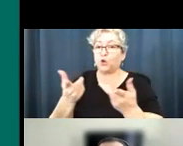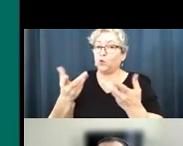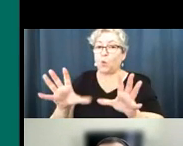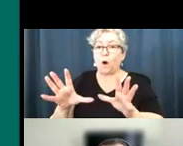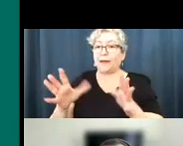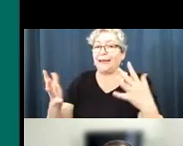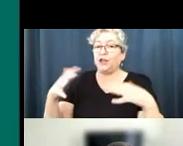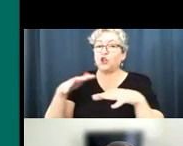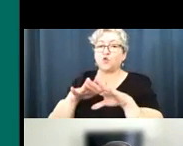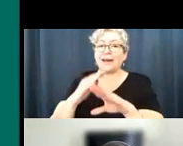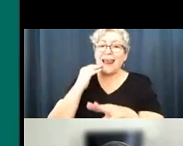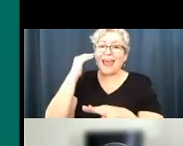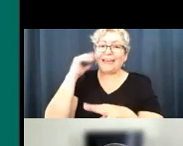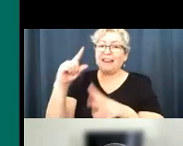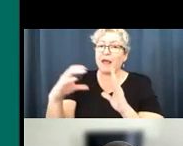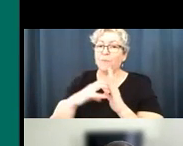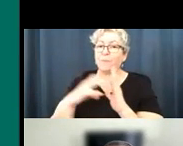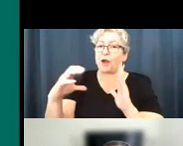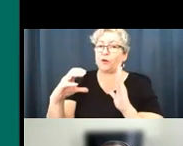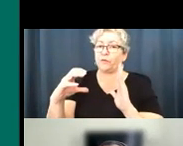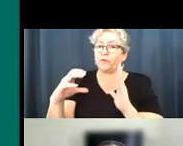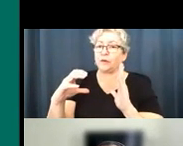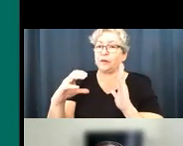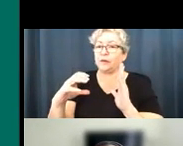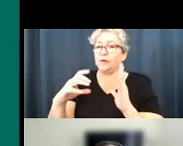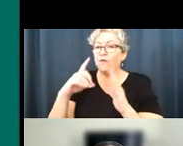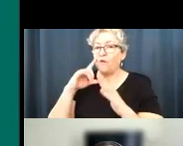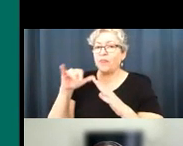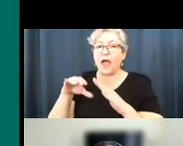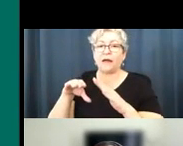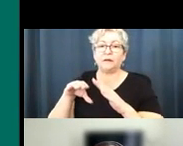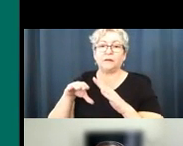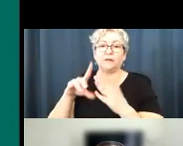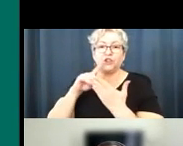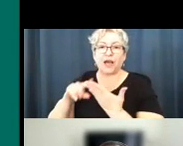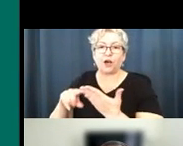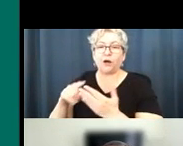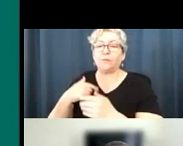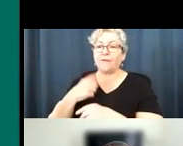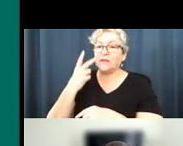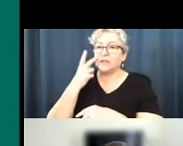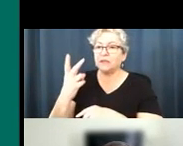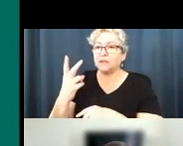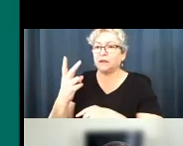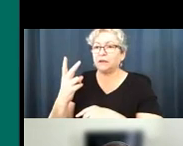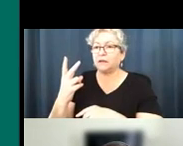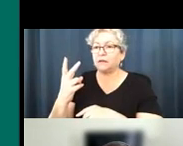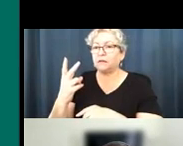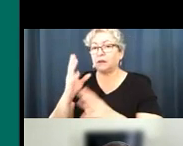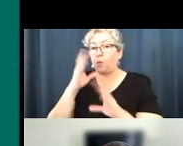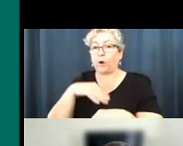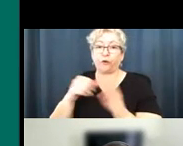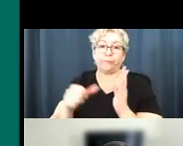Generalmente usted no quiere integrar los encabezados al párrafo, pero también he visto unos